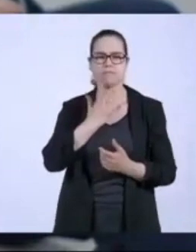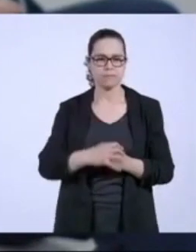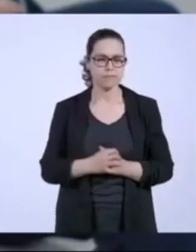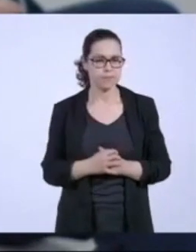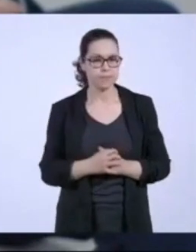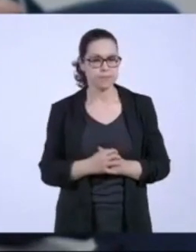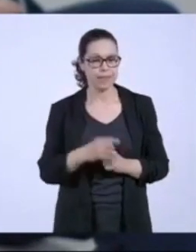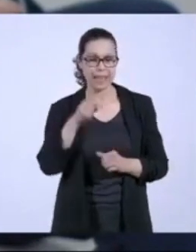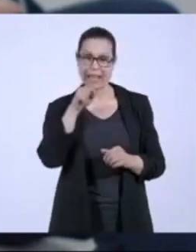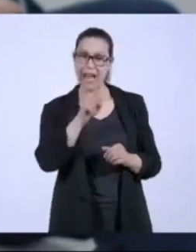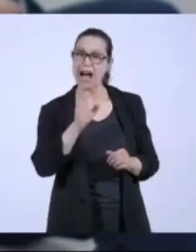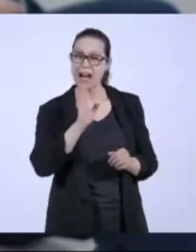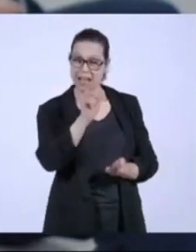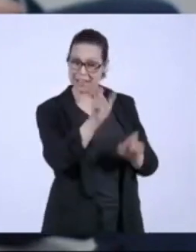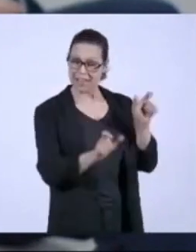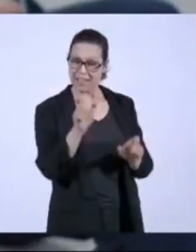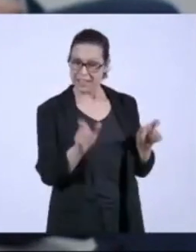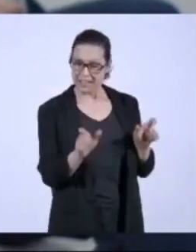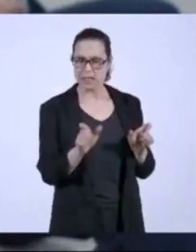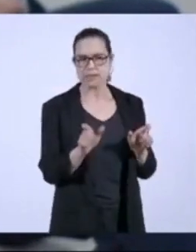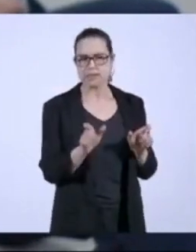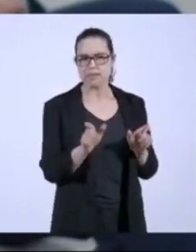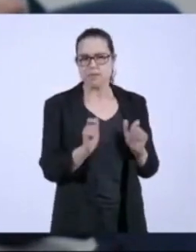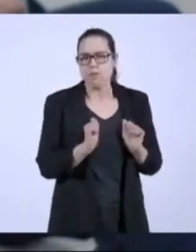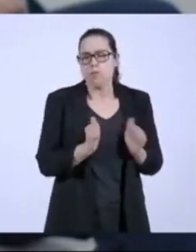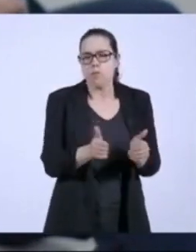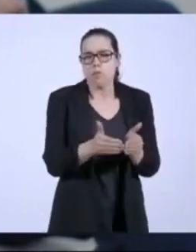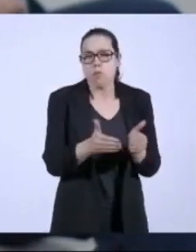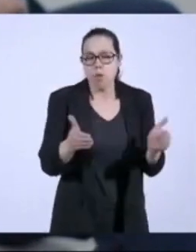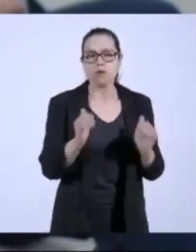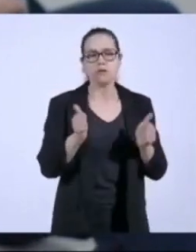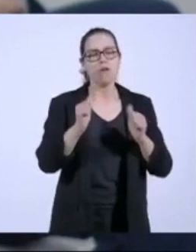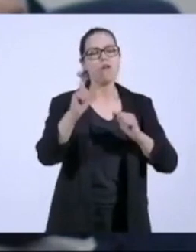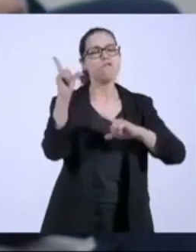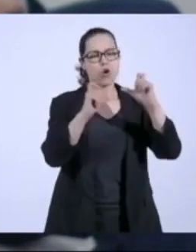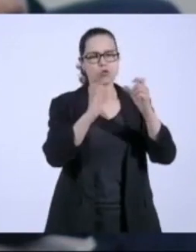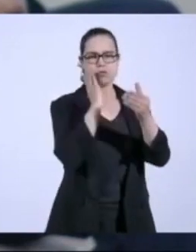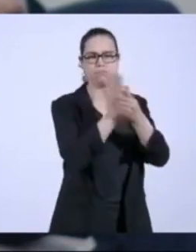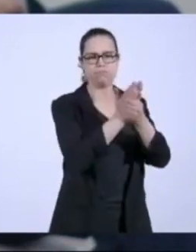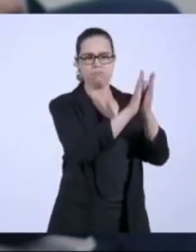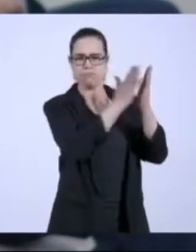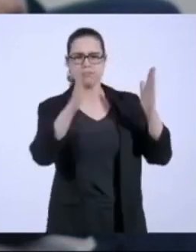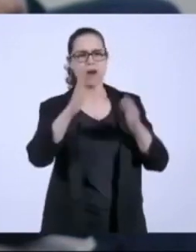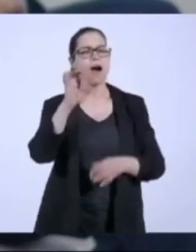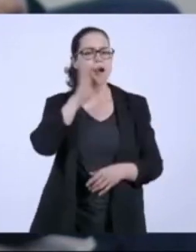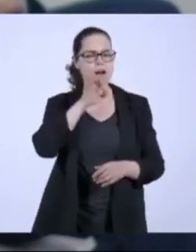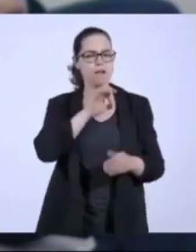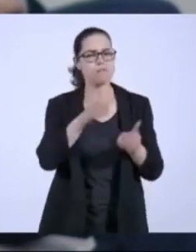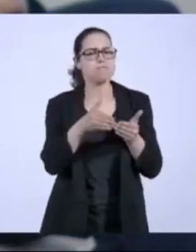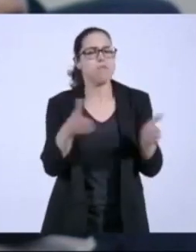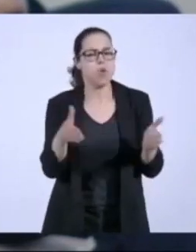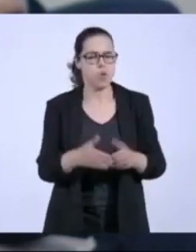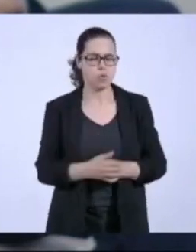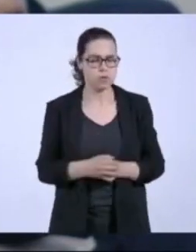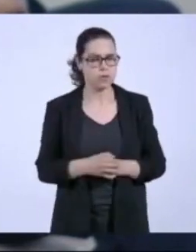o cerne da que debería ser a fototeca galega e merecentes de que